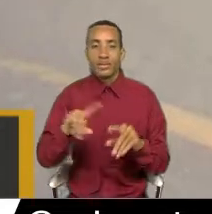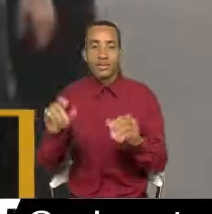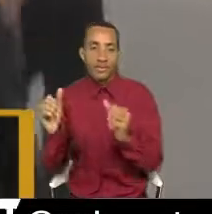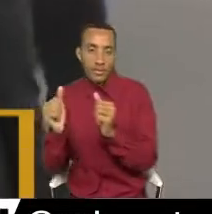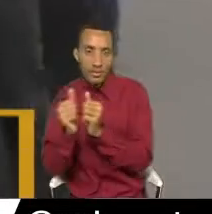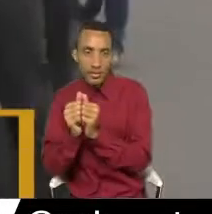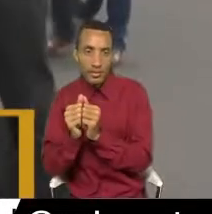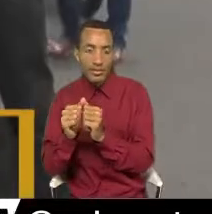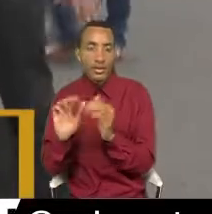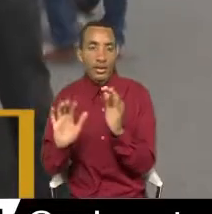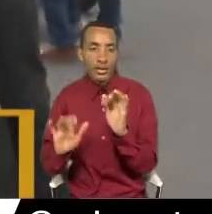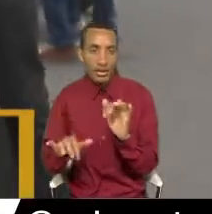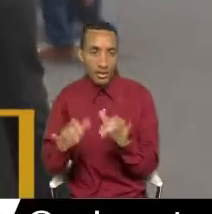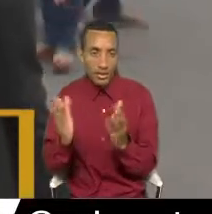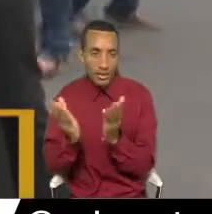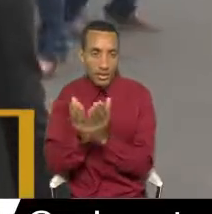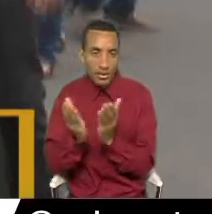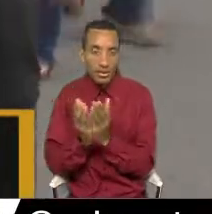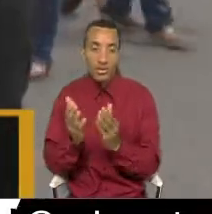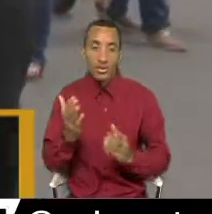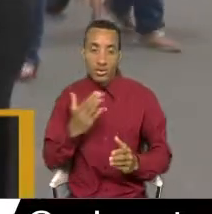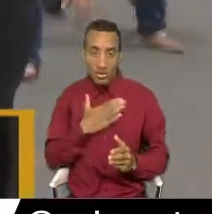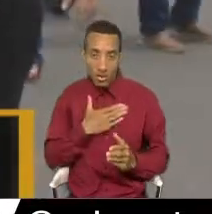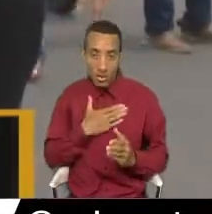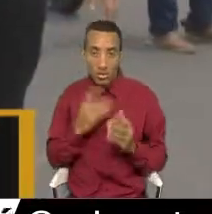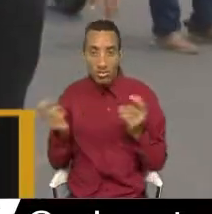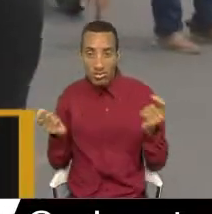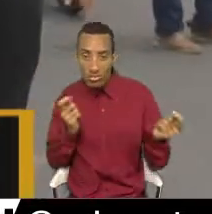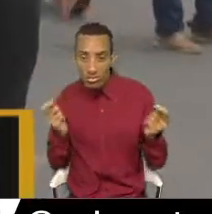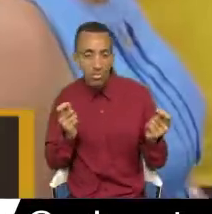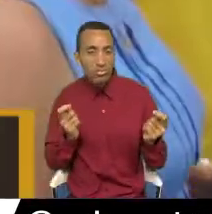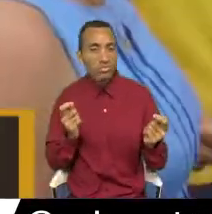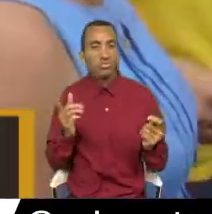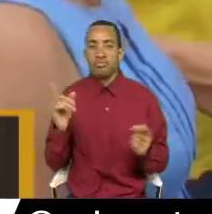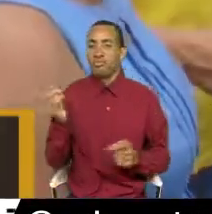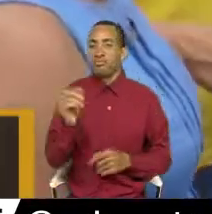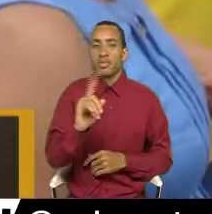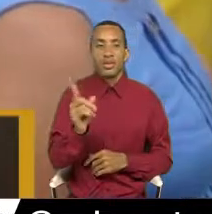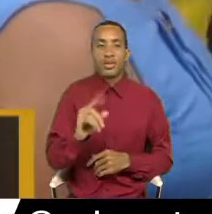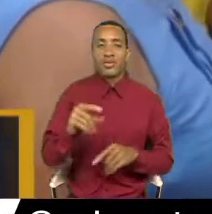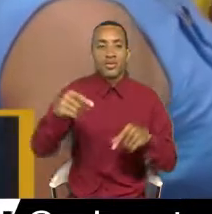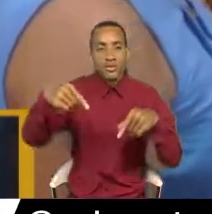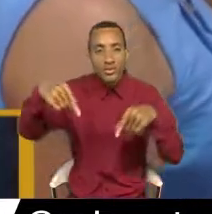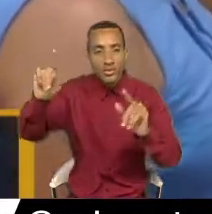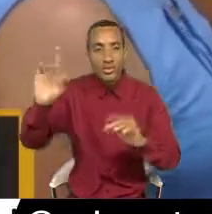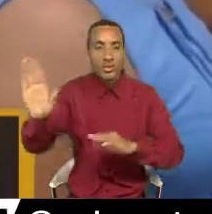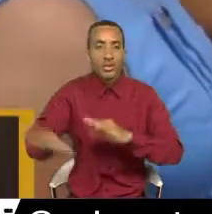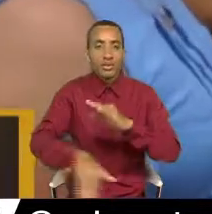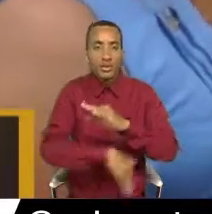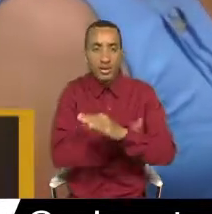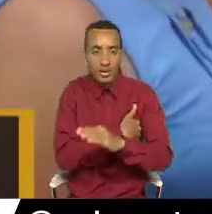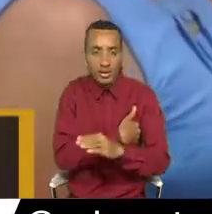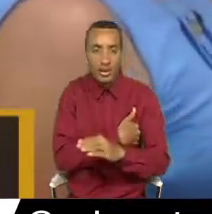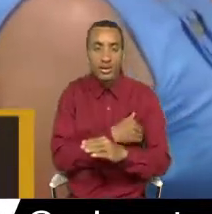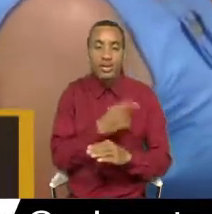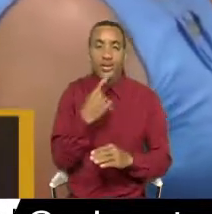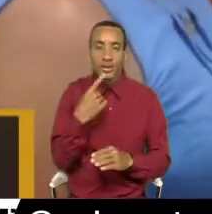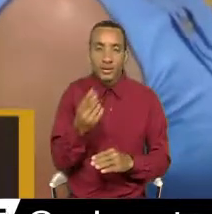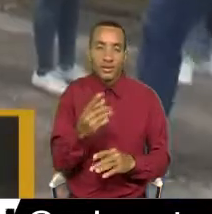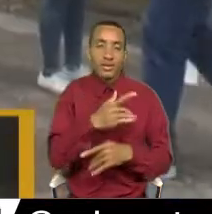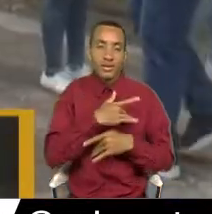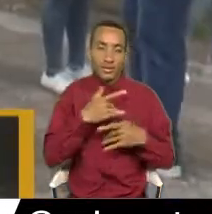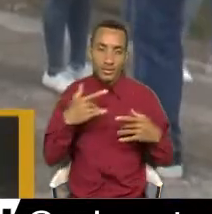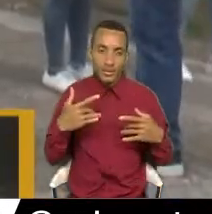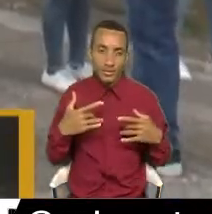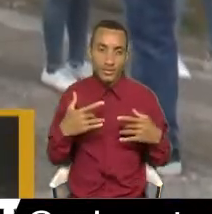administramos la salud de los docentes, son administradas directamente por el Ministerio y la FIDU Previsora, como se los digo,